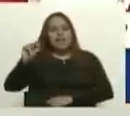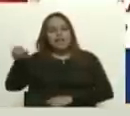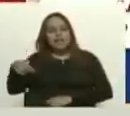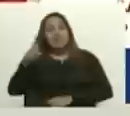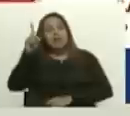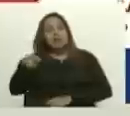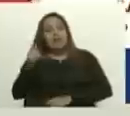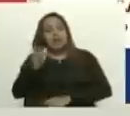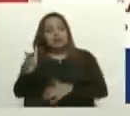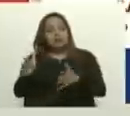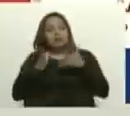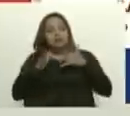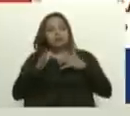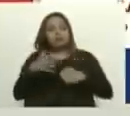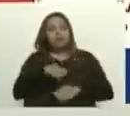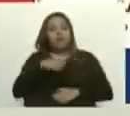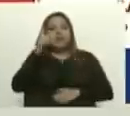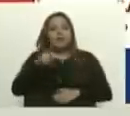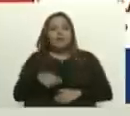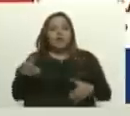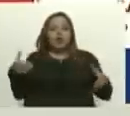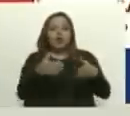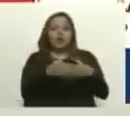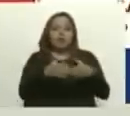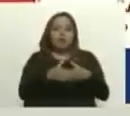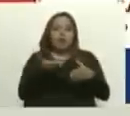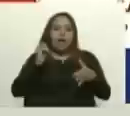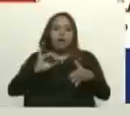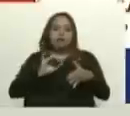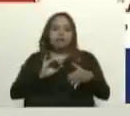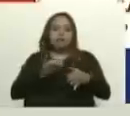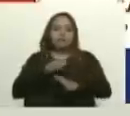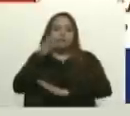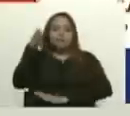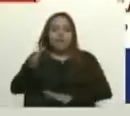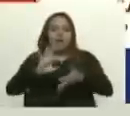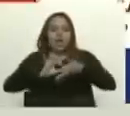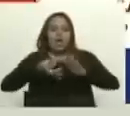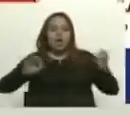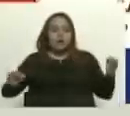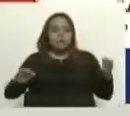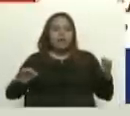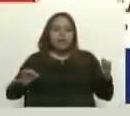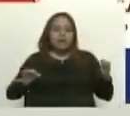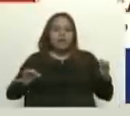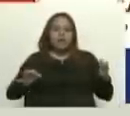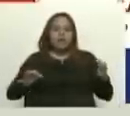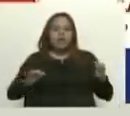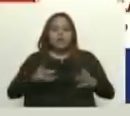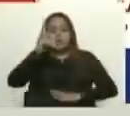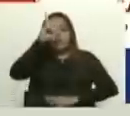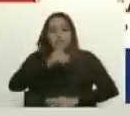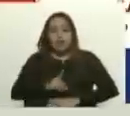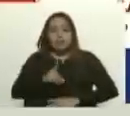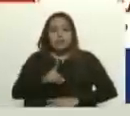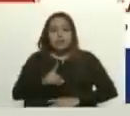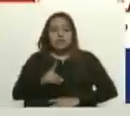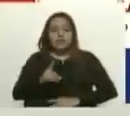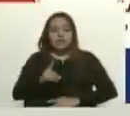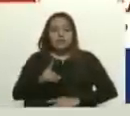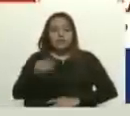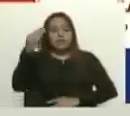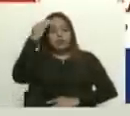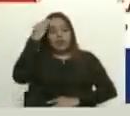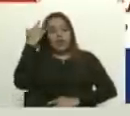Y abanderada la delegación venezolana que estará en las Olimpiadas Especiales de Discapacidad Intelectual en Berlín del 17 al 25 de junio.